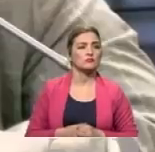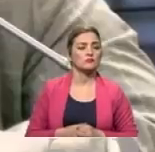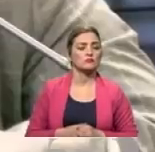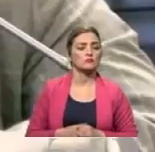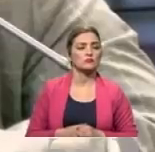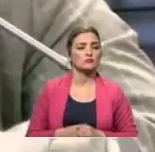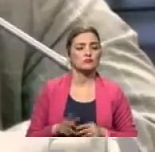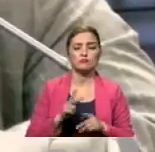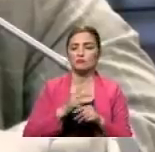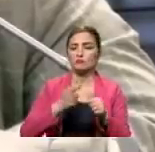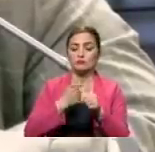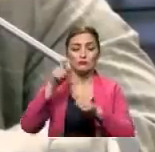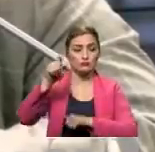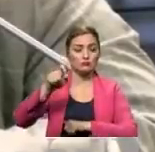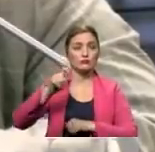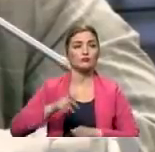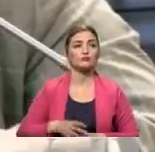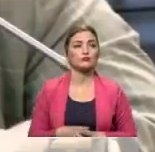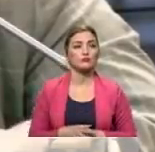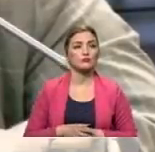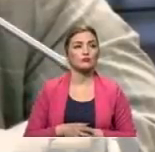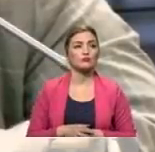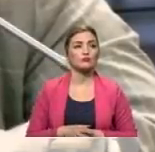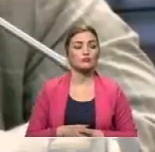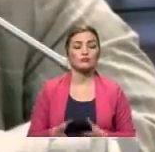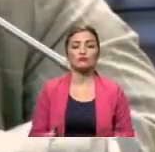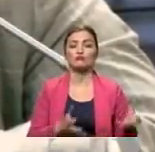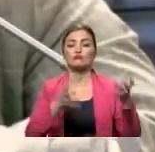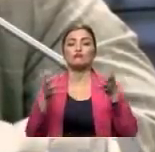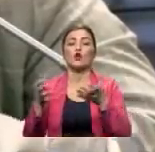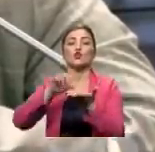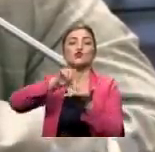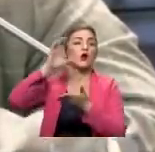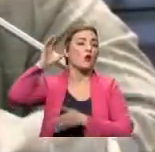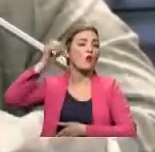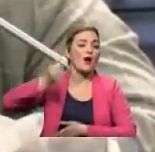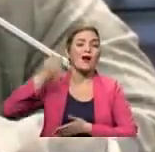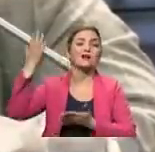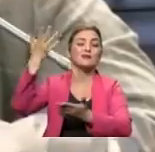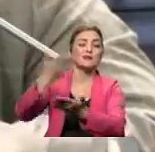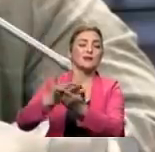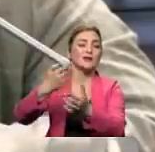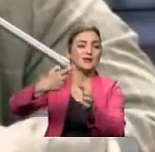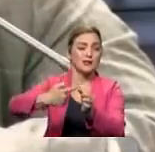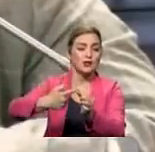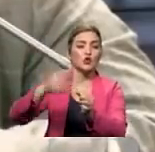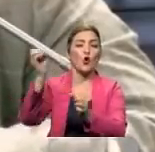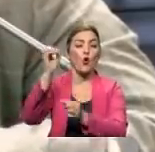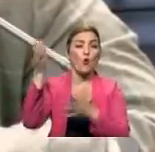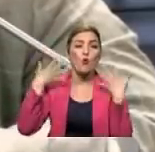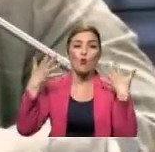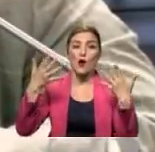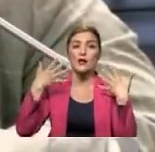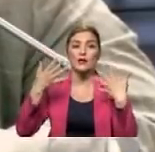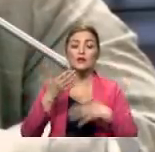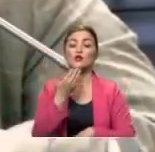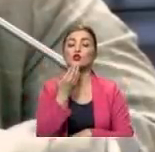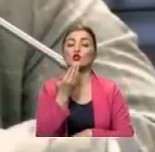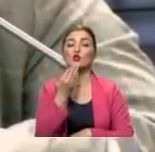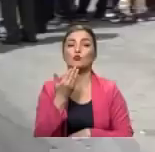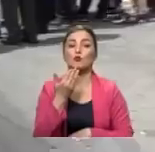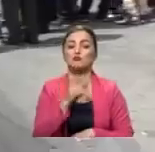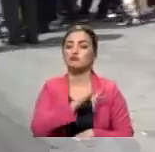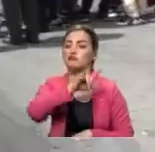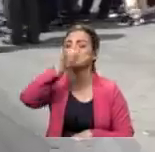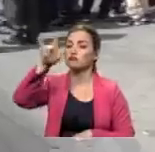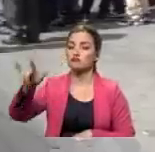productos de primera necesidad podrán ser trasladados desde la ciudad de Cuenca hasta Quito o hasta Guayaquil a través de este puente